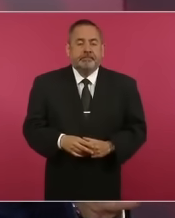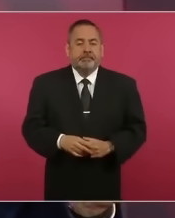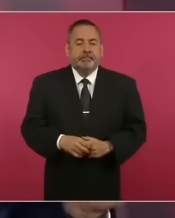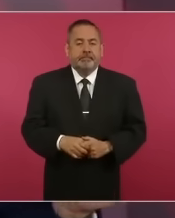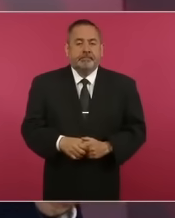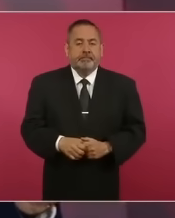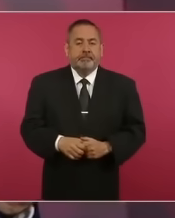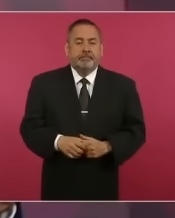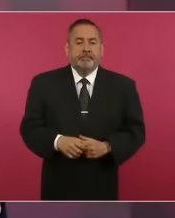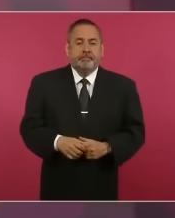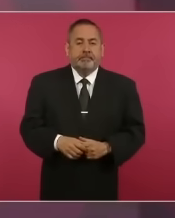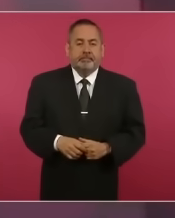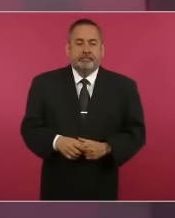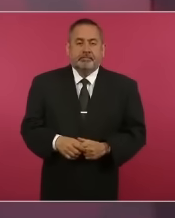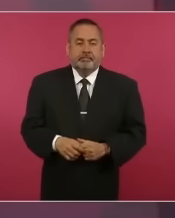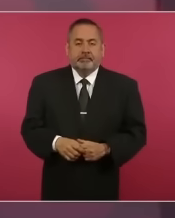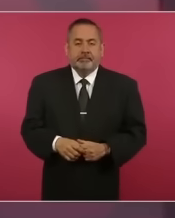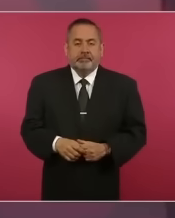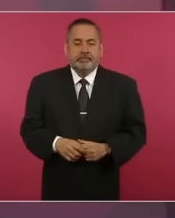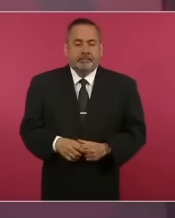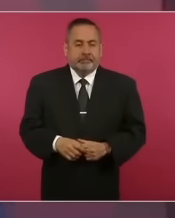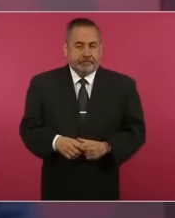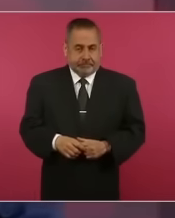pensado en